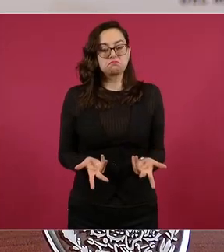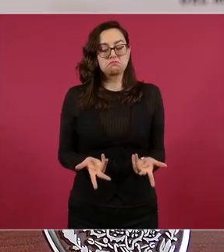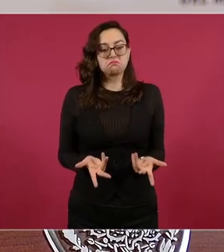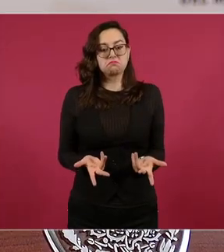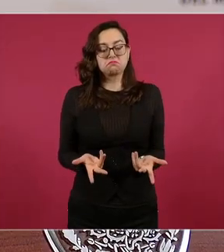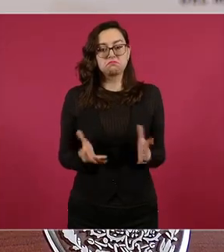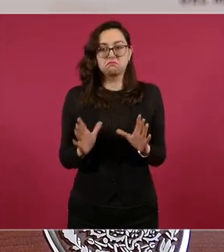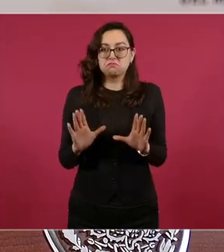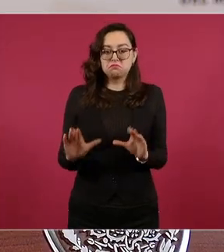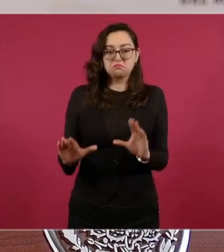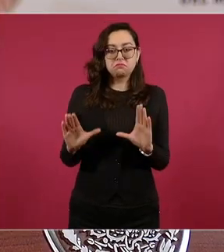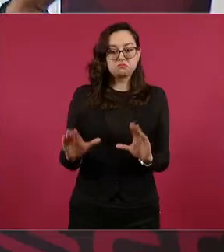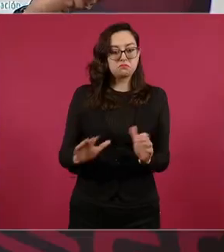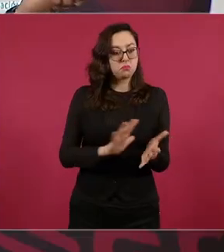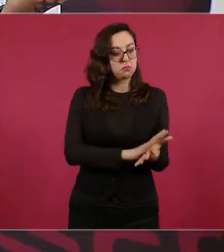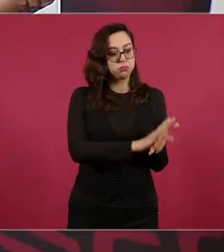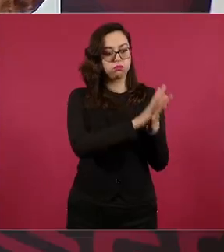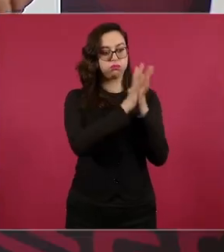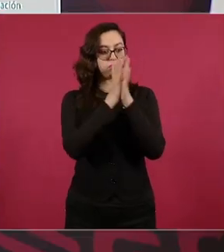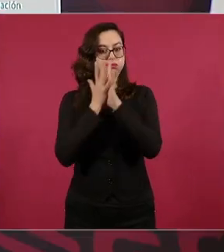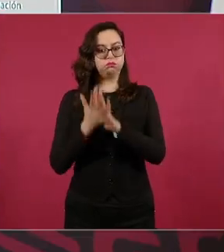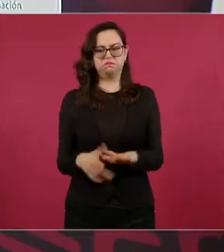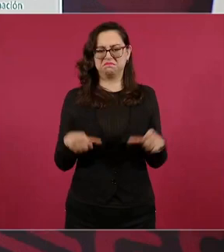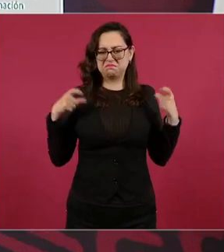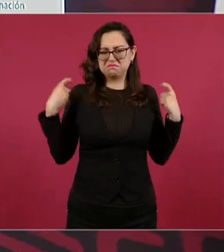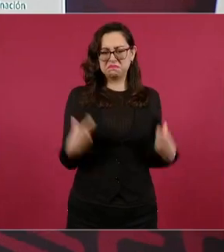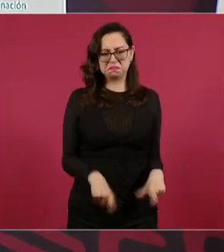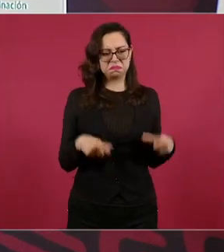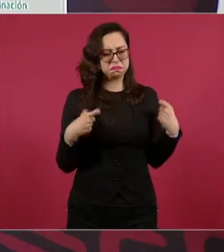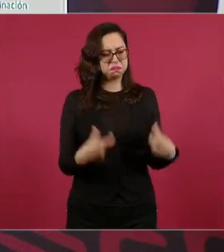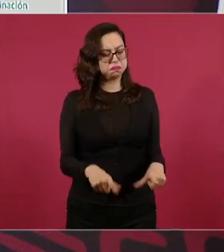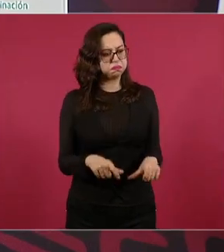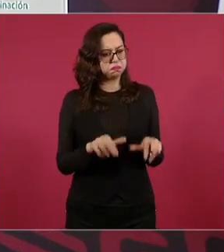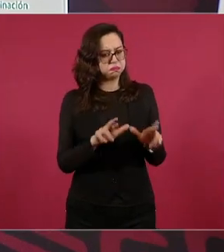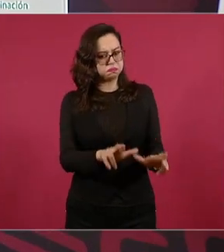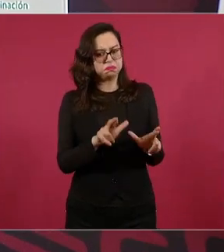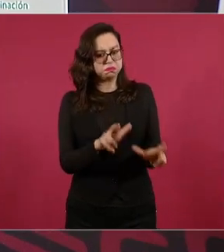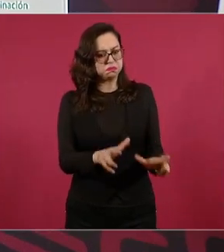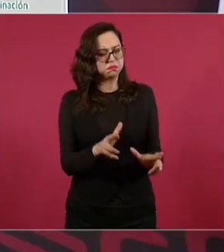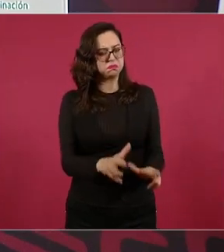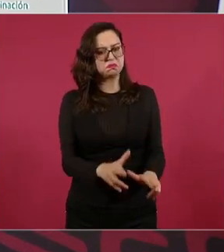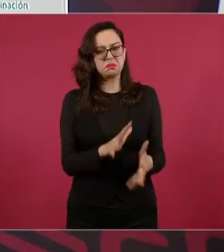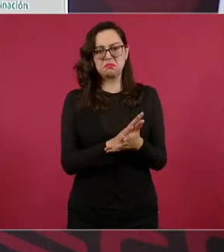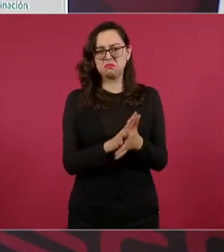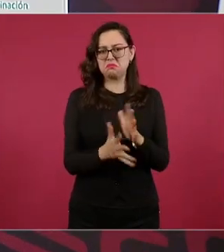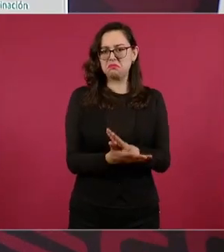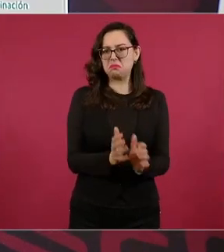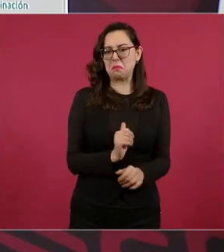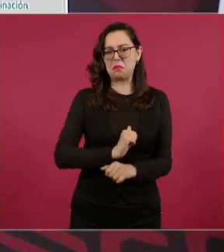se convirtió en una potencia económica con influencias